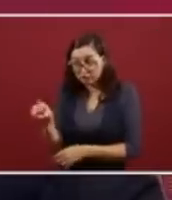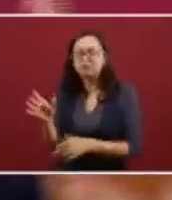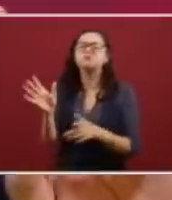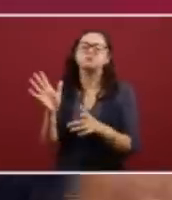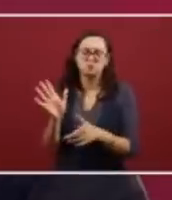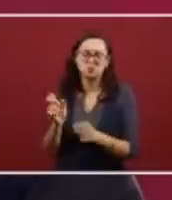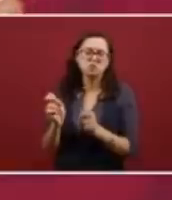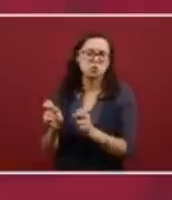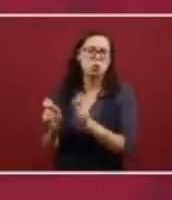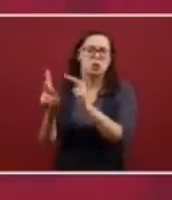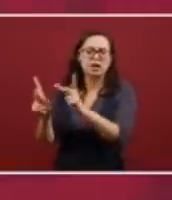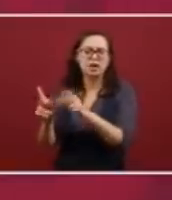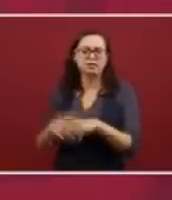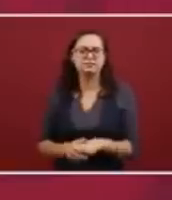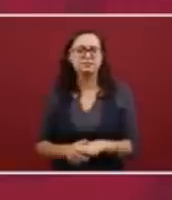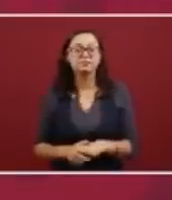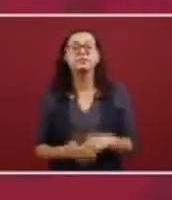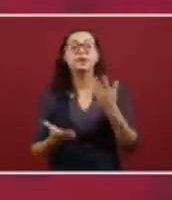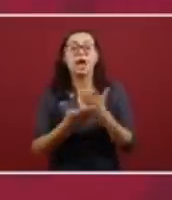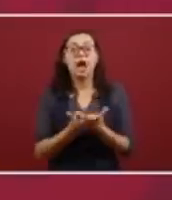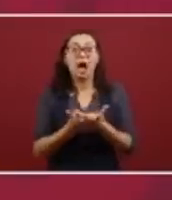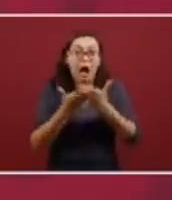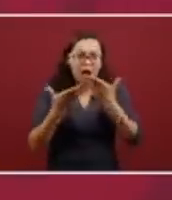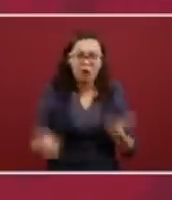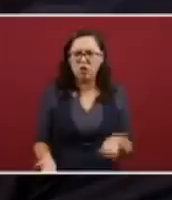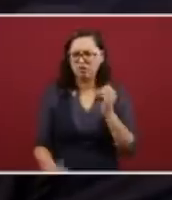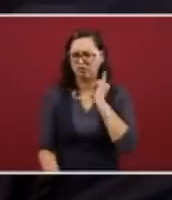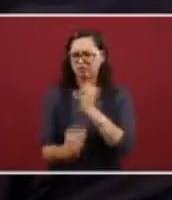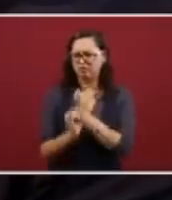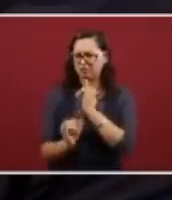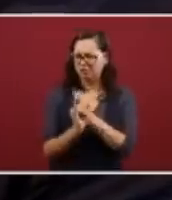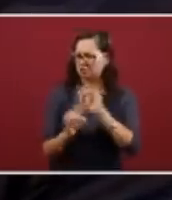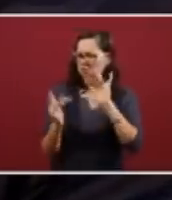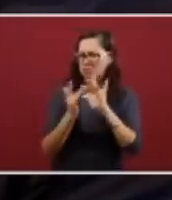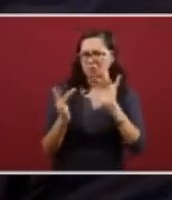se pueden hacer las cosas también por internet